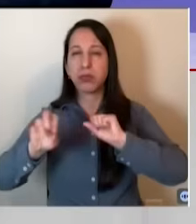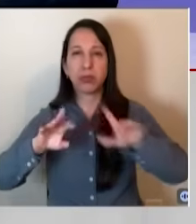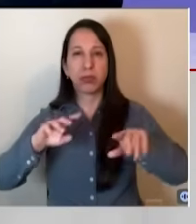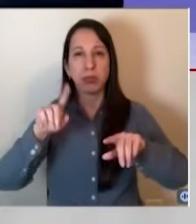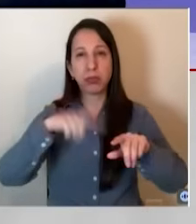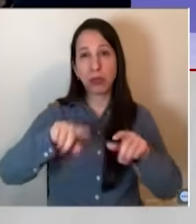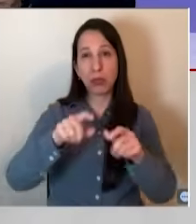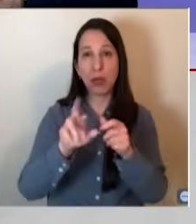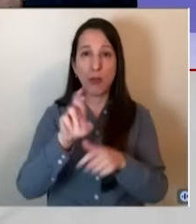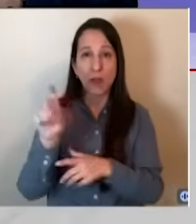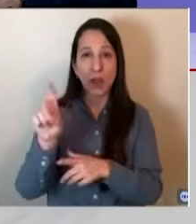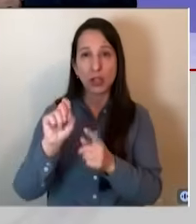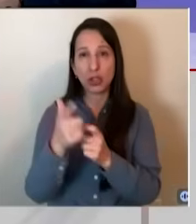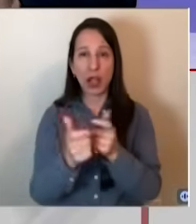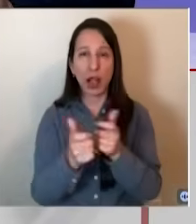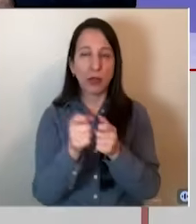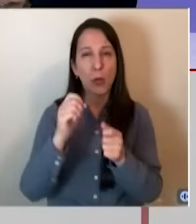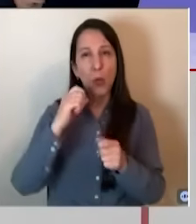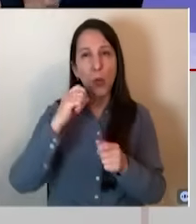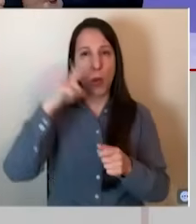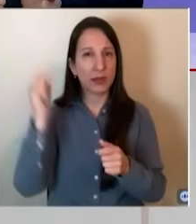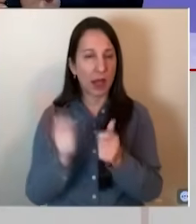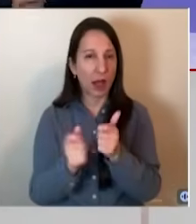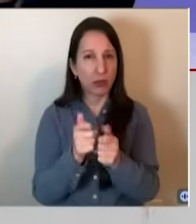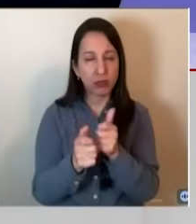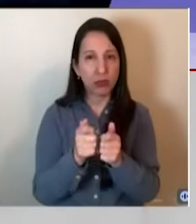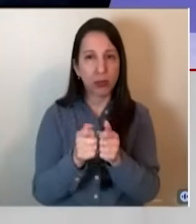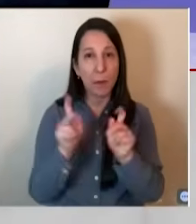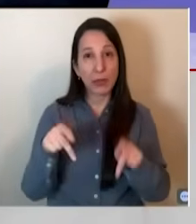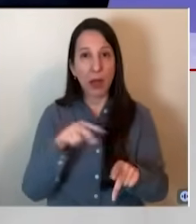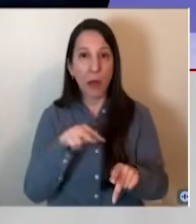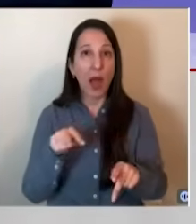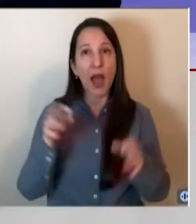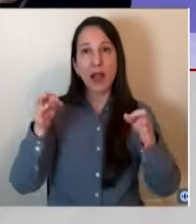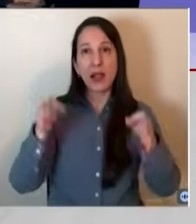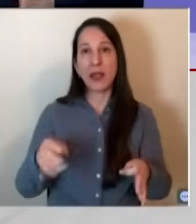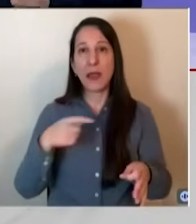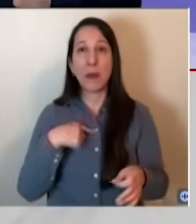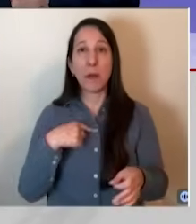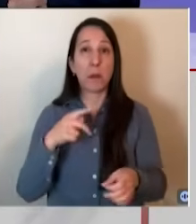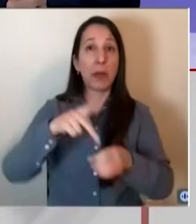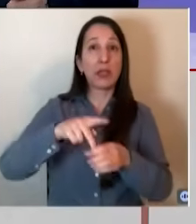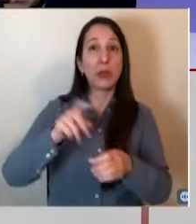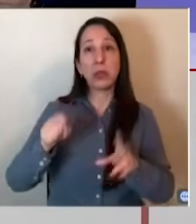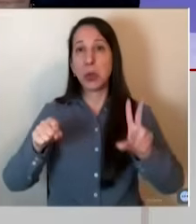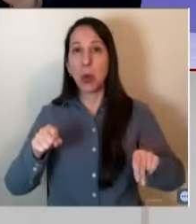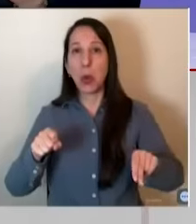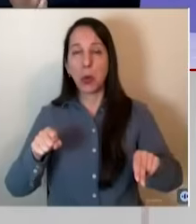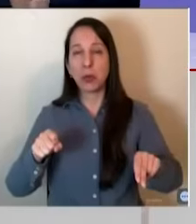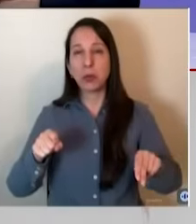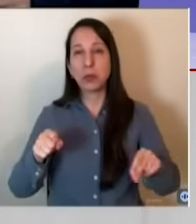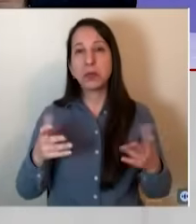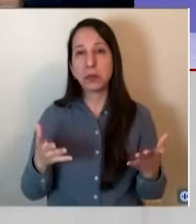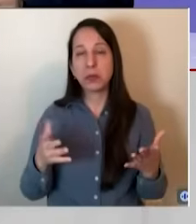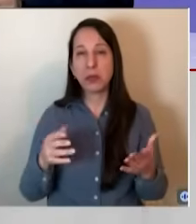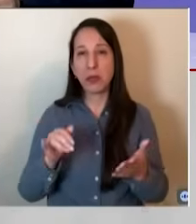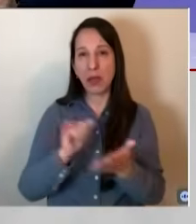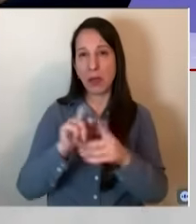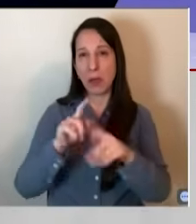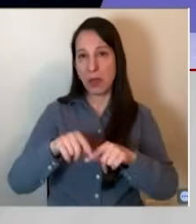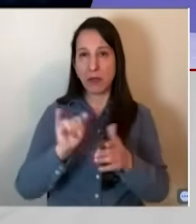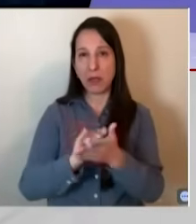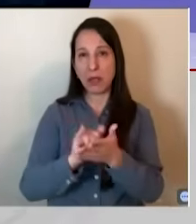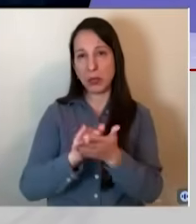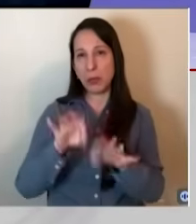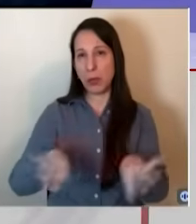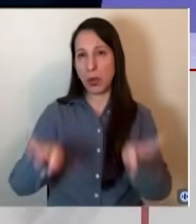WhatsApp y entonces la gente decide si participa o no. Ya ahí hay un tema, es un dato importante.